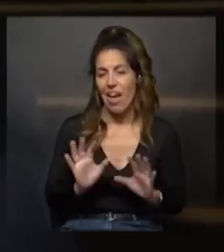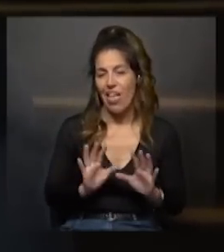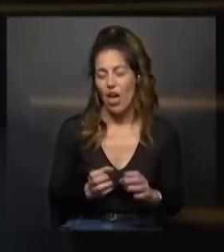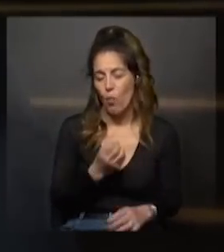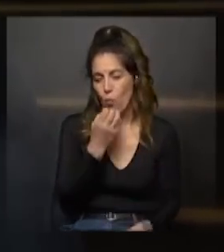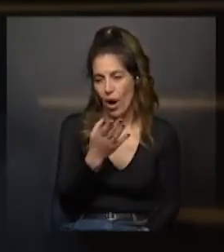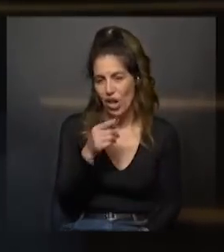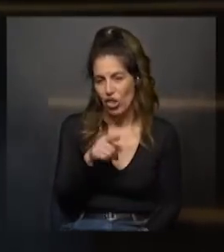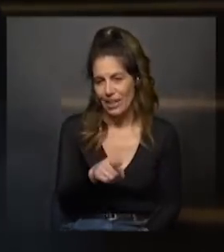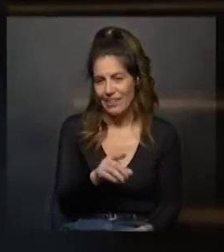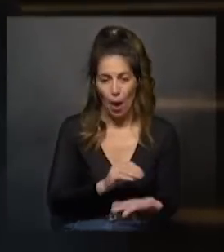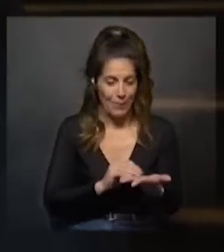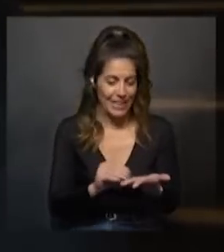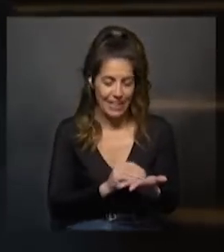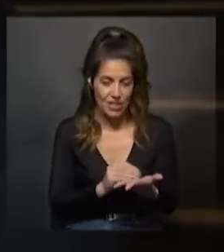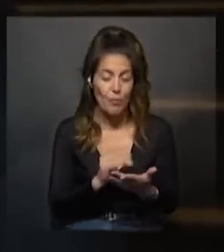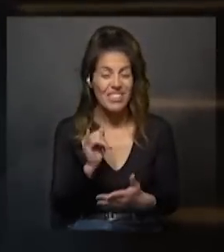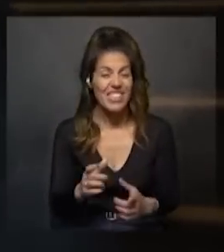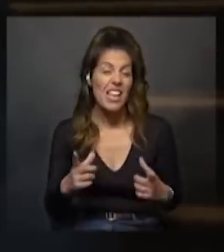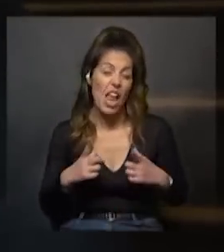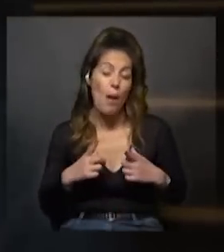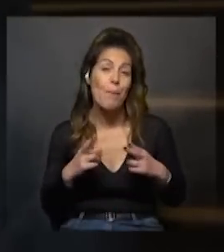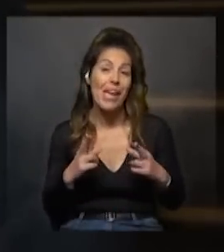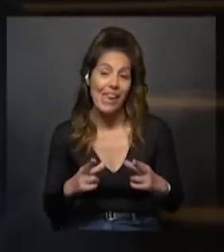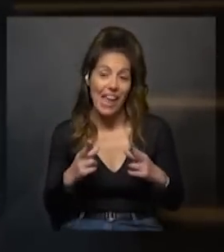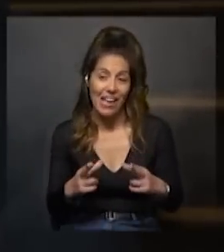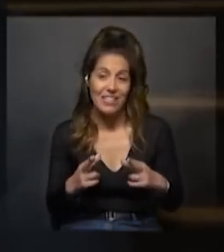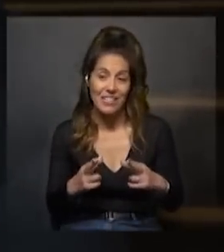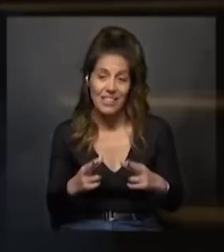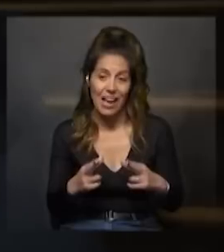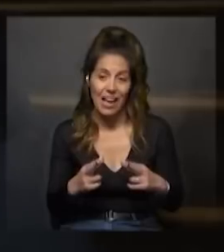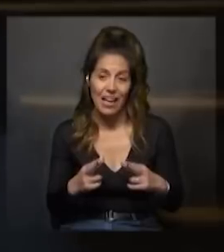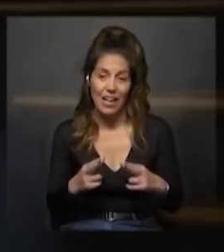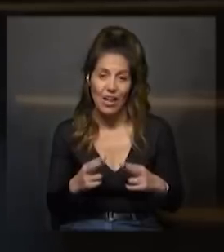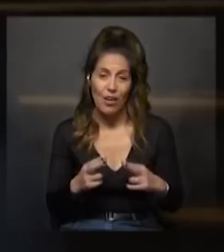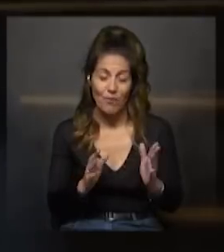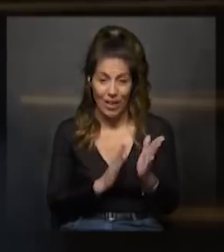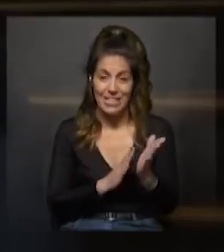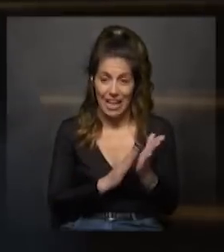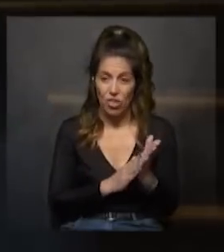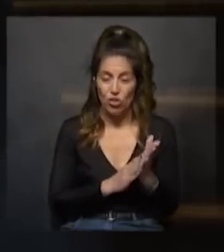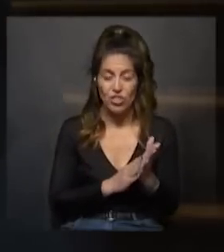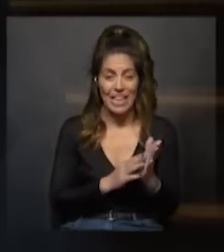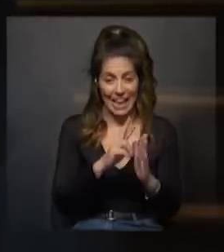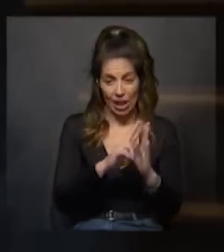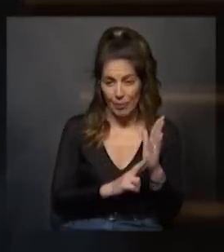administración teníamos la laan bueno fundados en en la reglamentación en la legalidad de que vencido el plazo de las